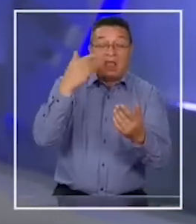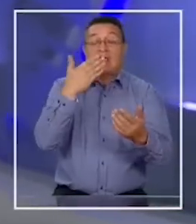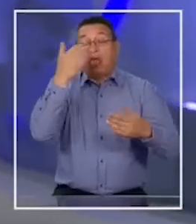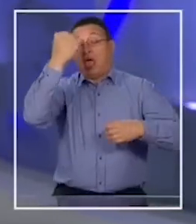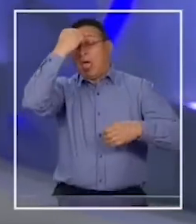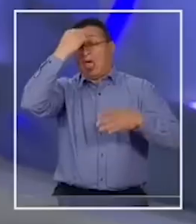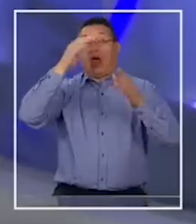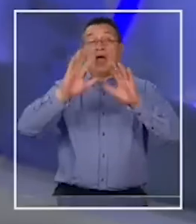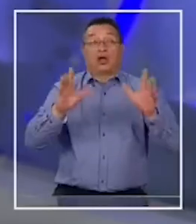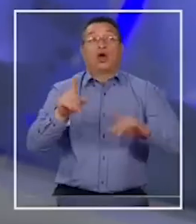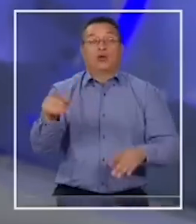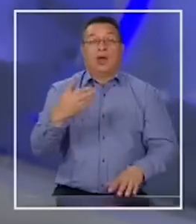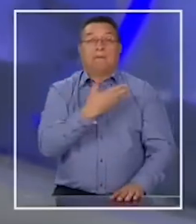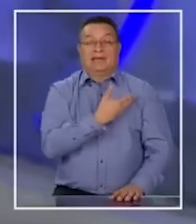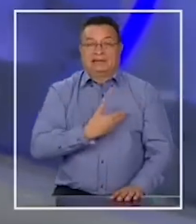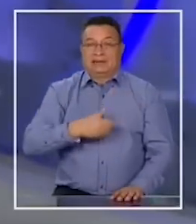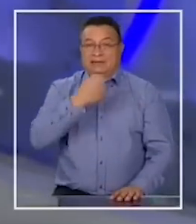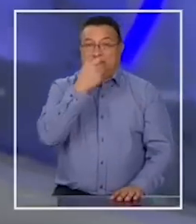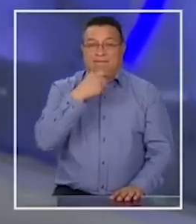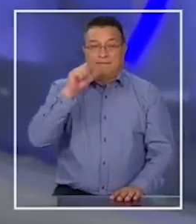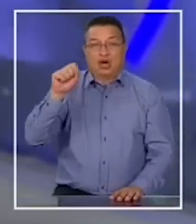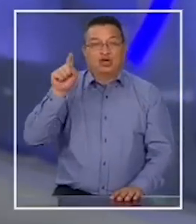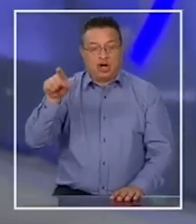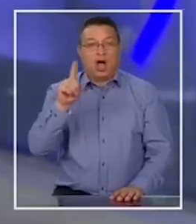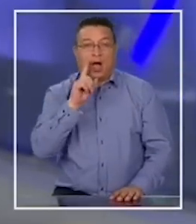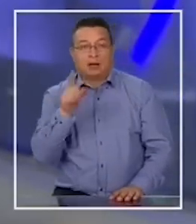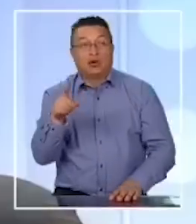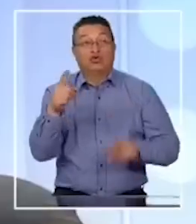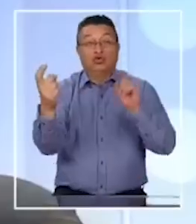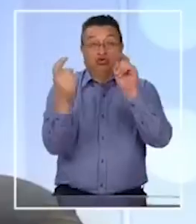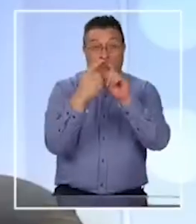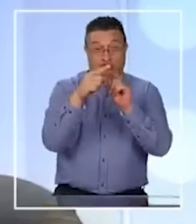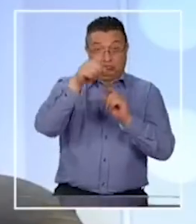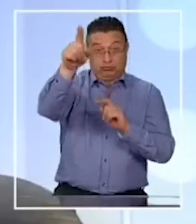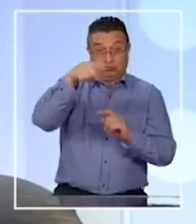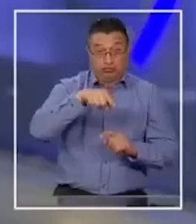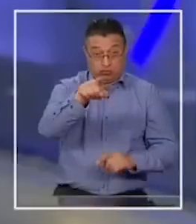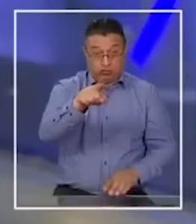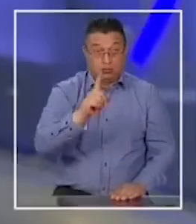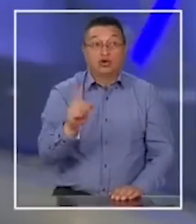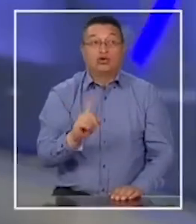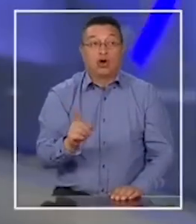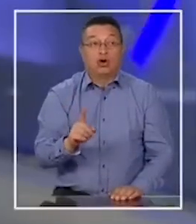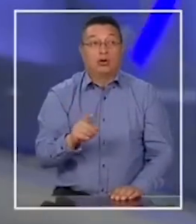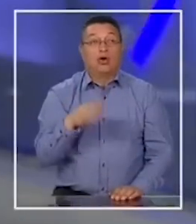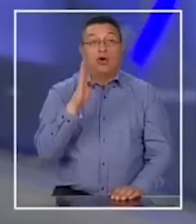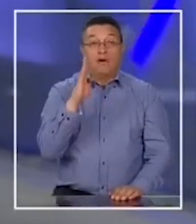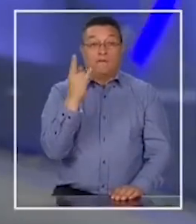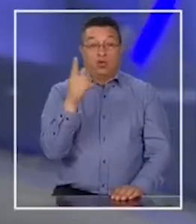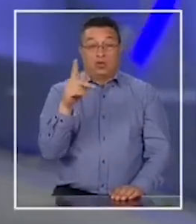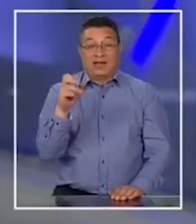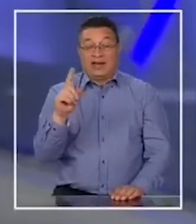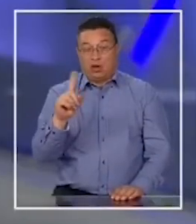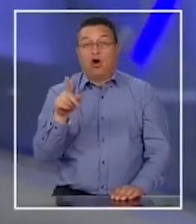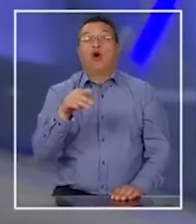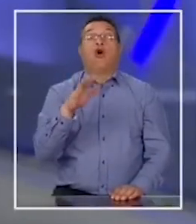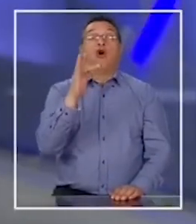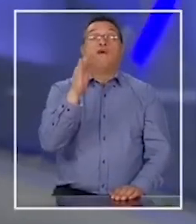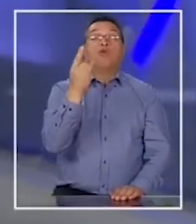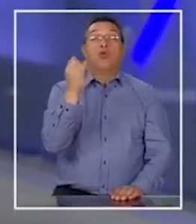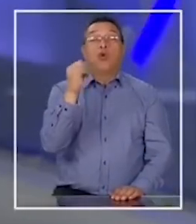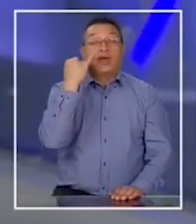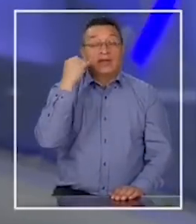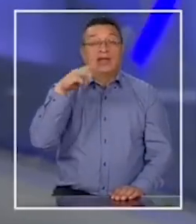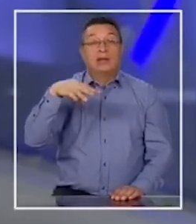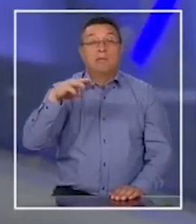como le ha pasado al presidente de otros políticos de hecho contacto alguna vez los fujimori los